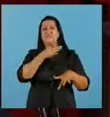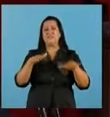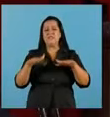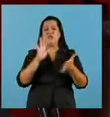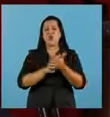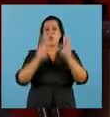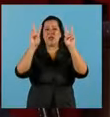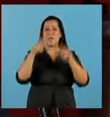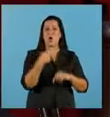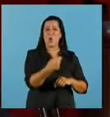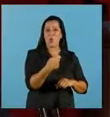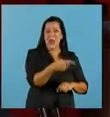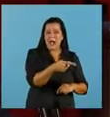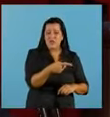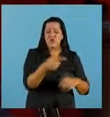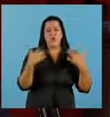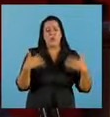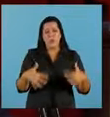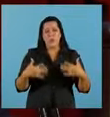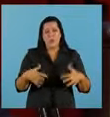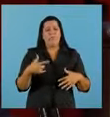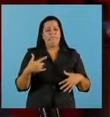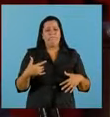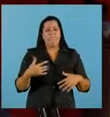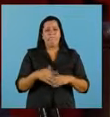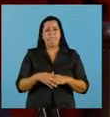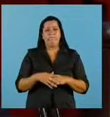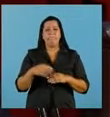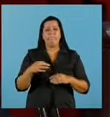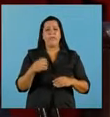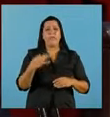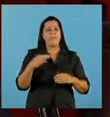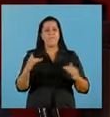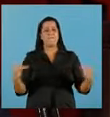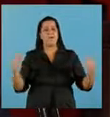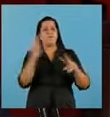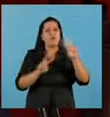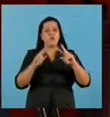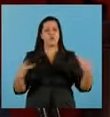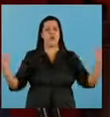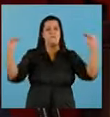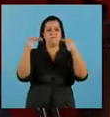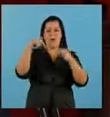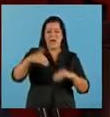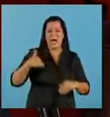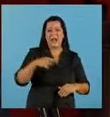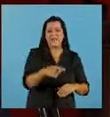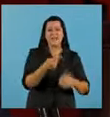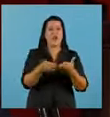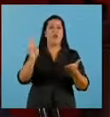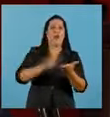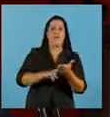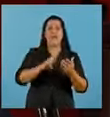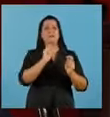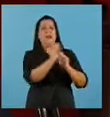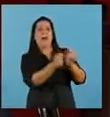jubilatorio nos obliga a evitar mayores inequidades. En la Argentina ya no hay lugar para los